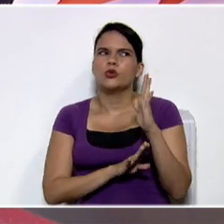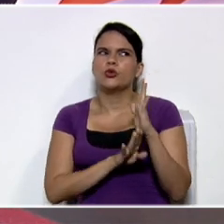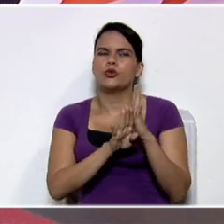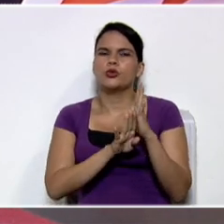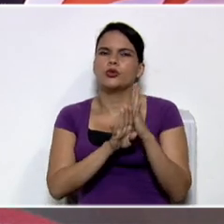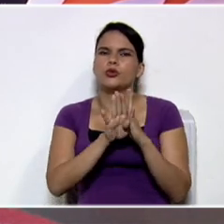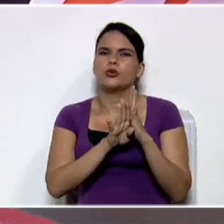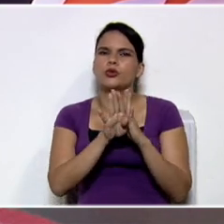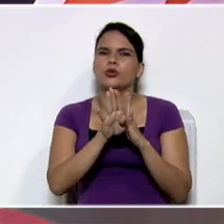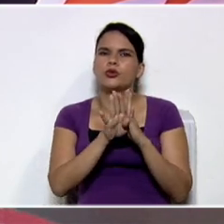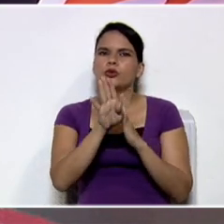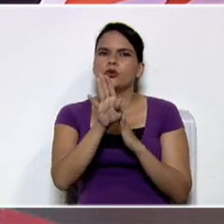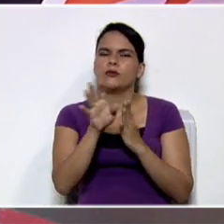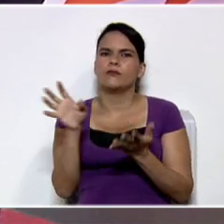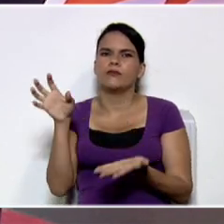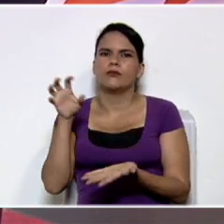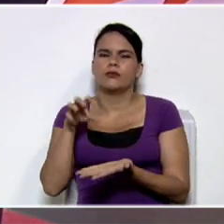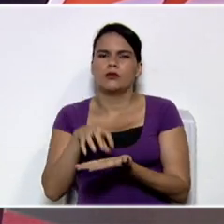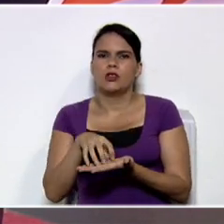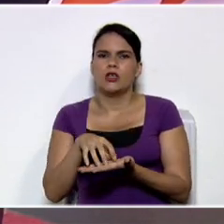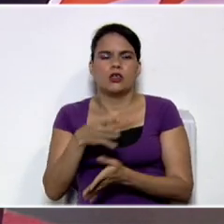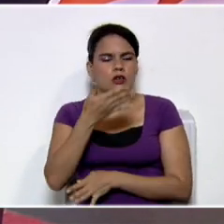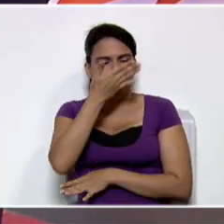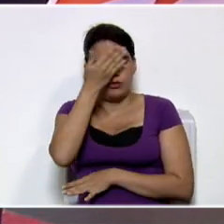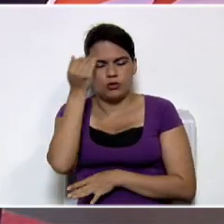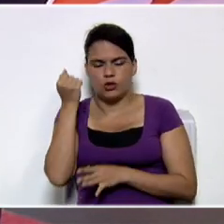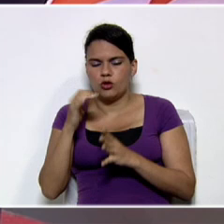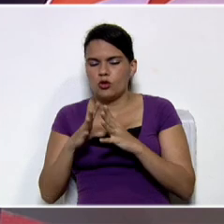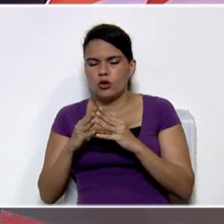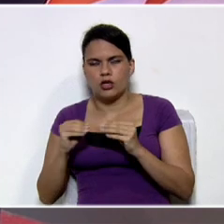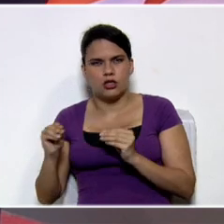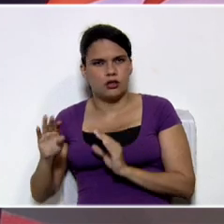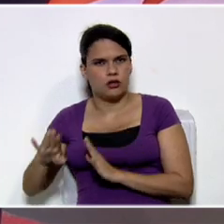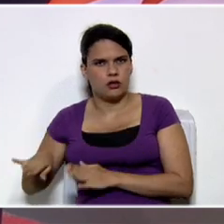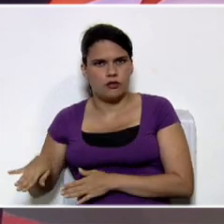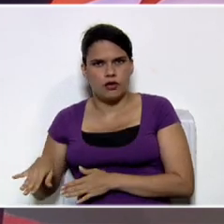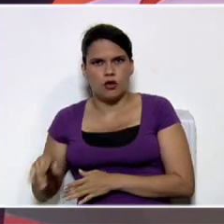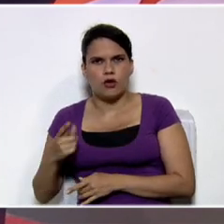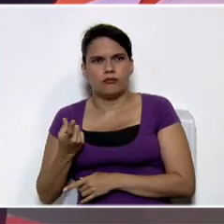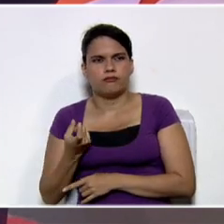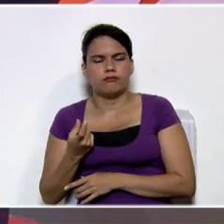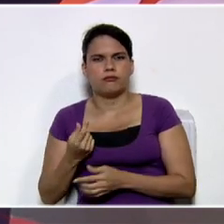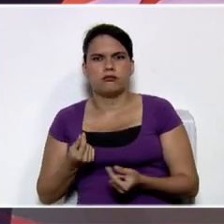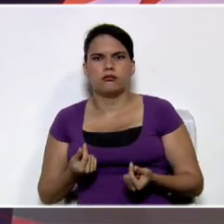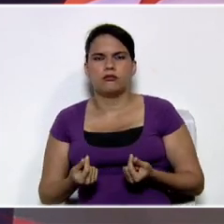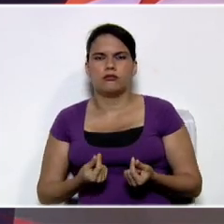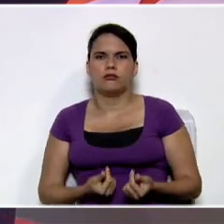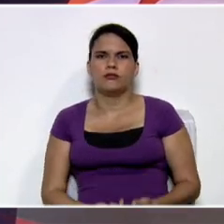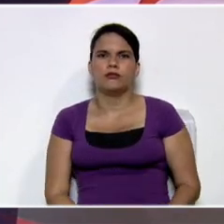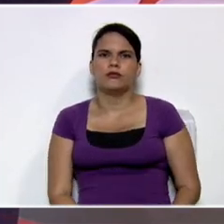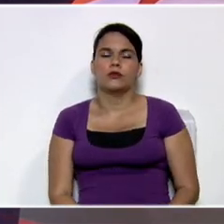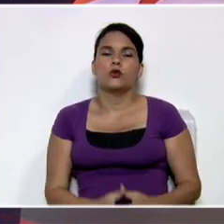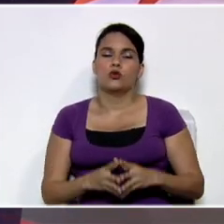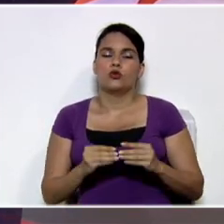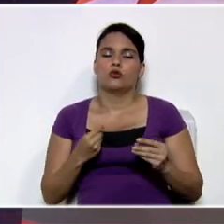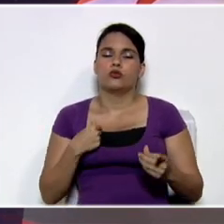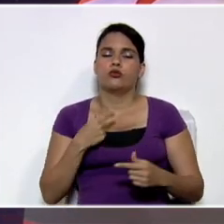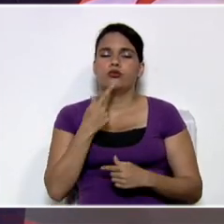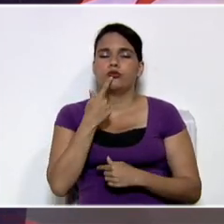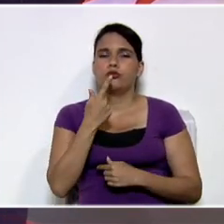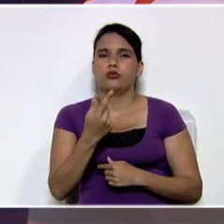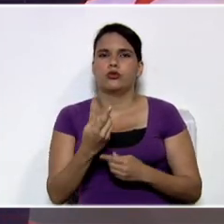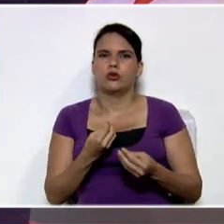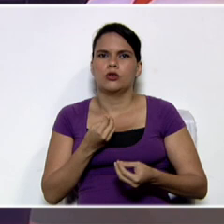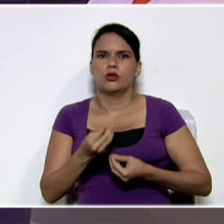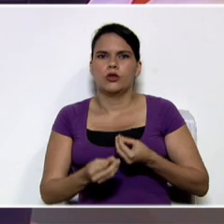y, por supuesto, eliminar todo lo que tiene que ver con el desequilibrio económico. Todo esto, como ya lo mencioné, causado